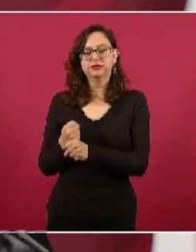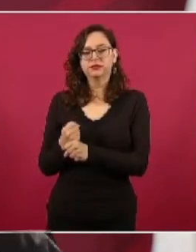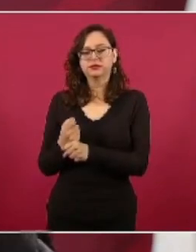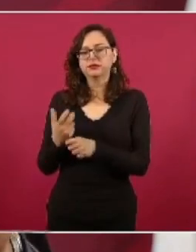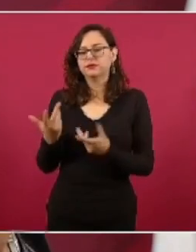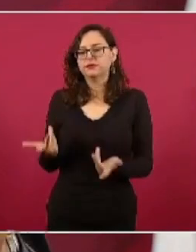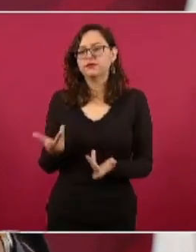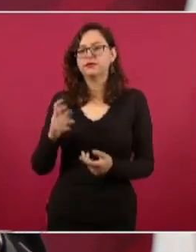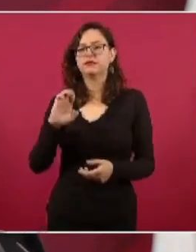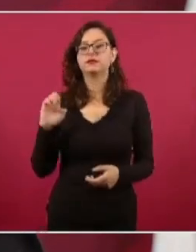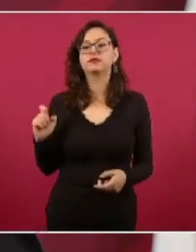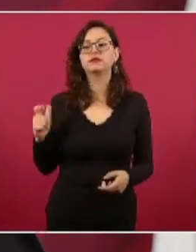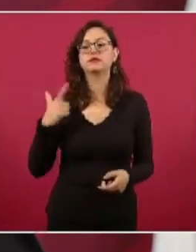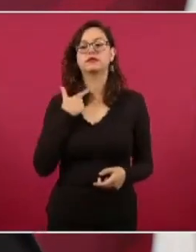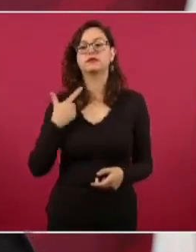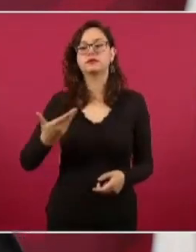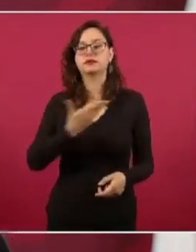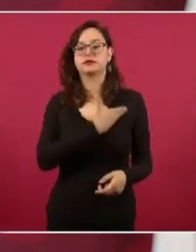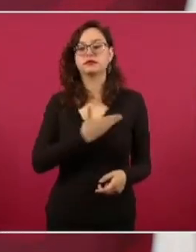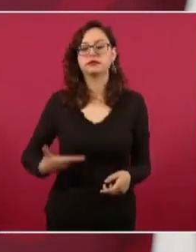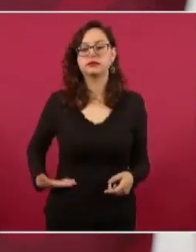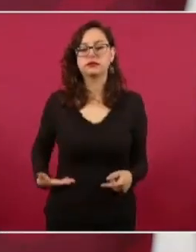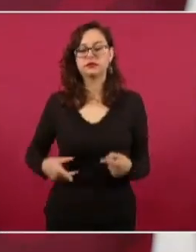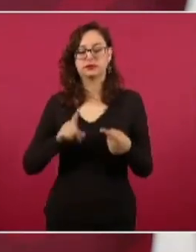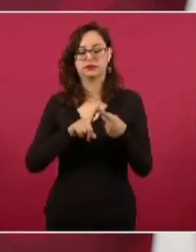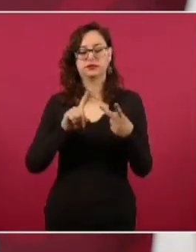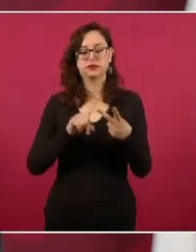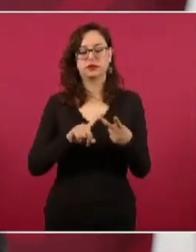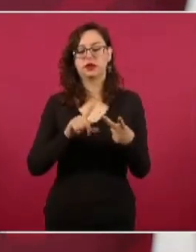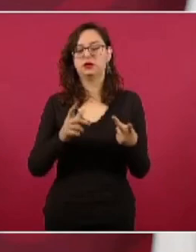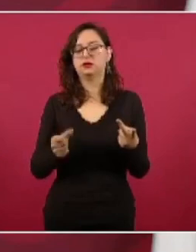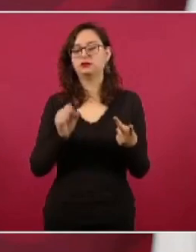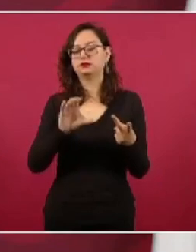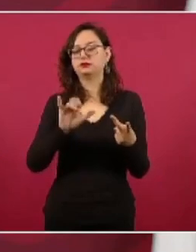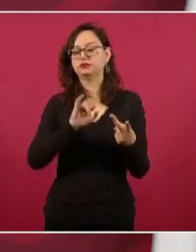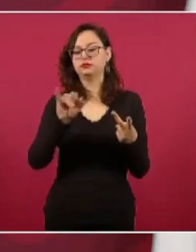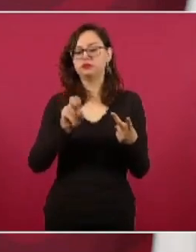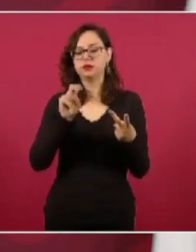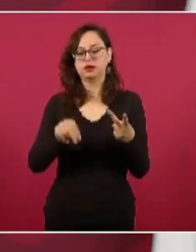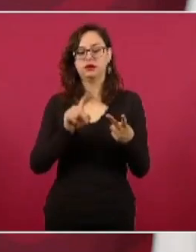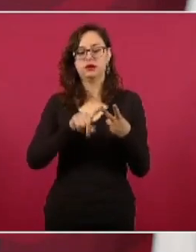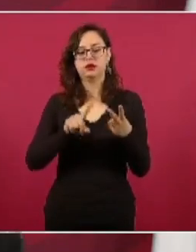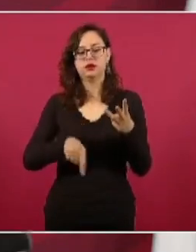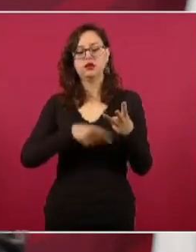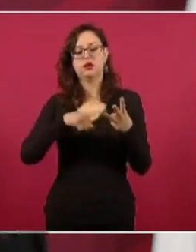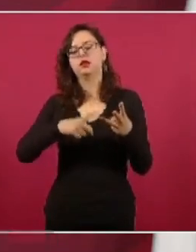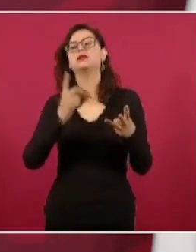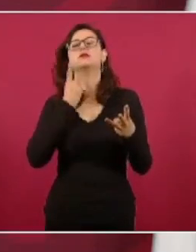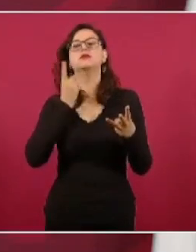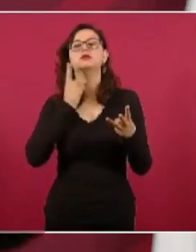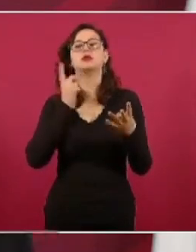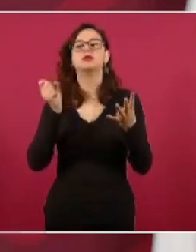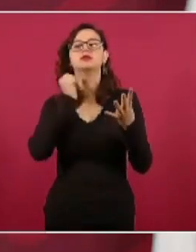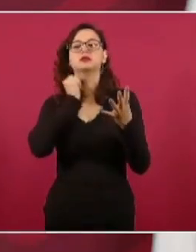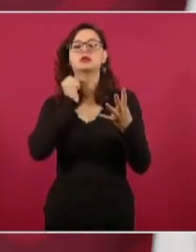un expresidente, un ministro, un diputado, un senador en